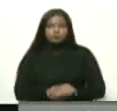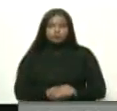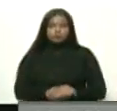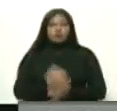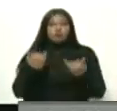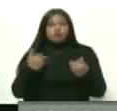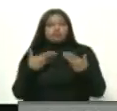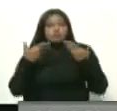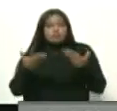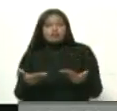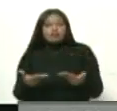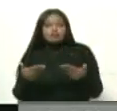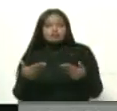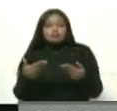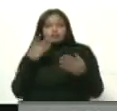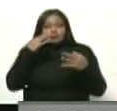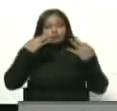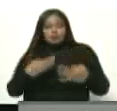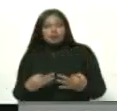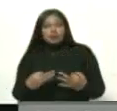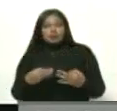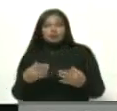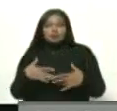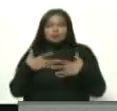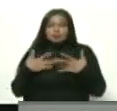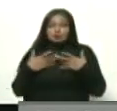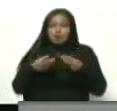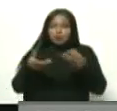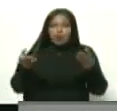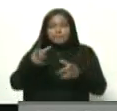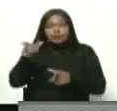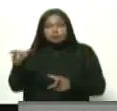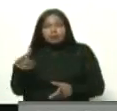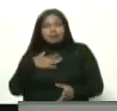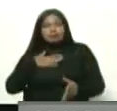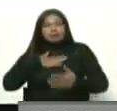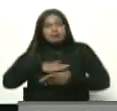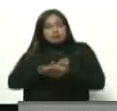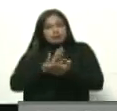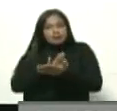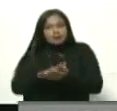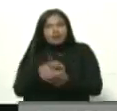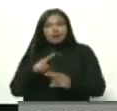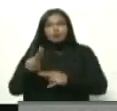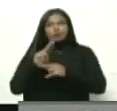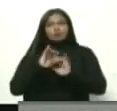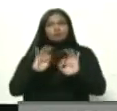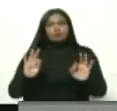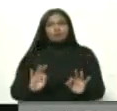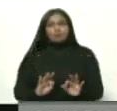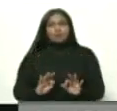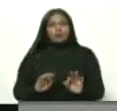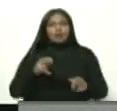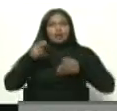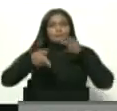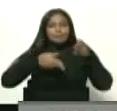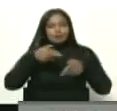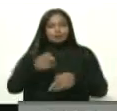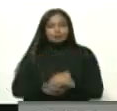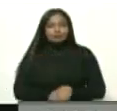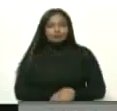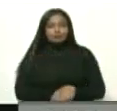pues brindando seguridad, sensación a todas aquellas personas que de una u otra manera utilizan estos espacios